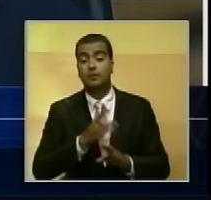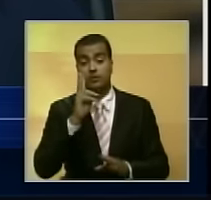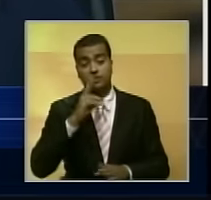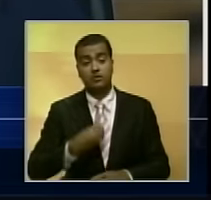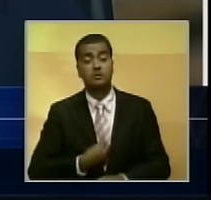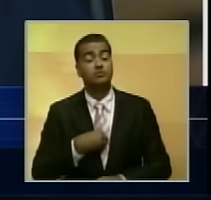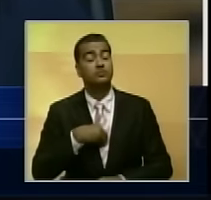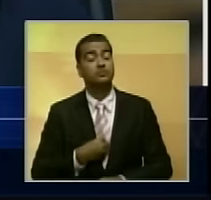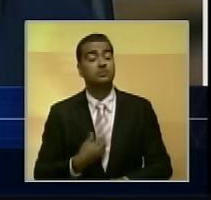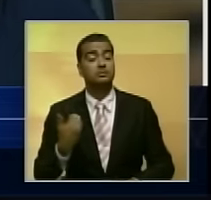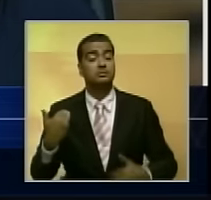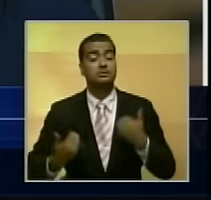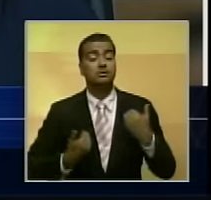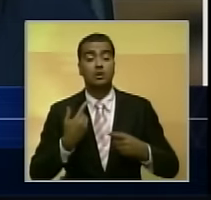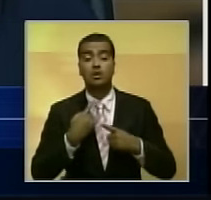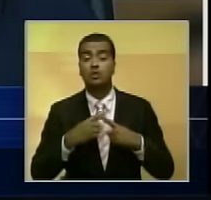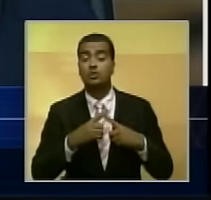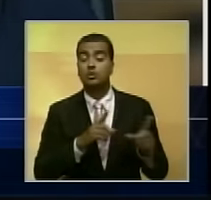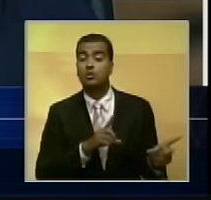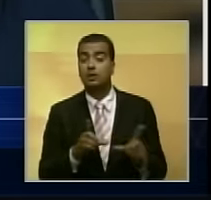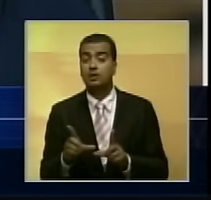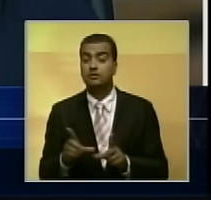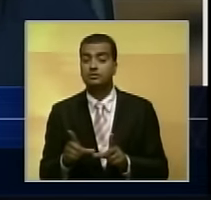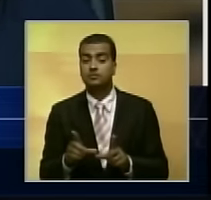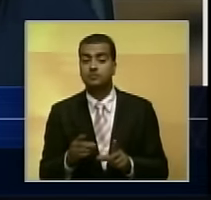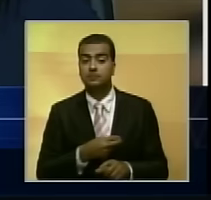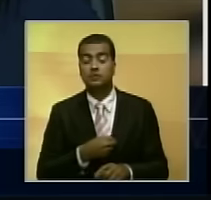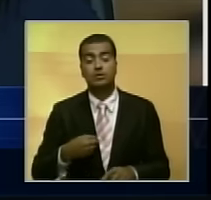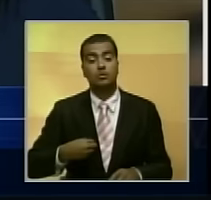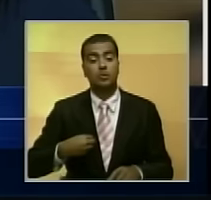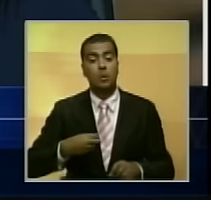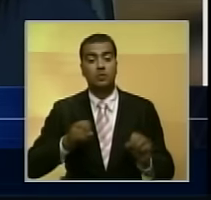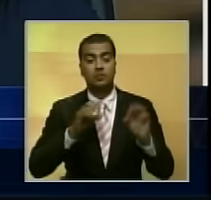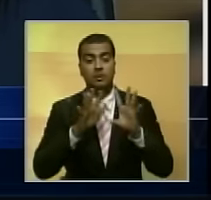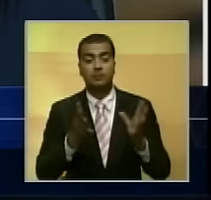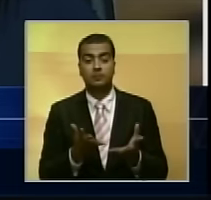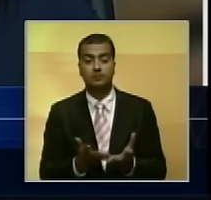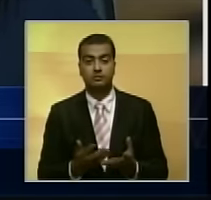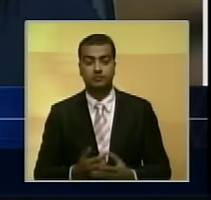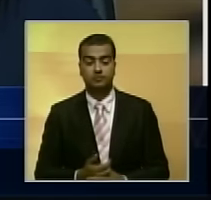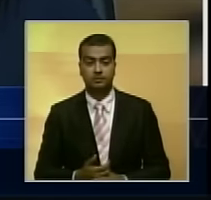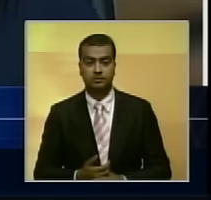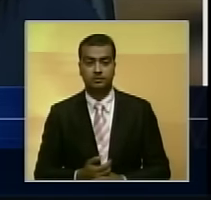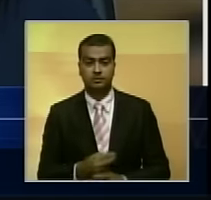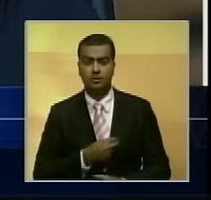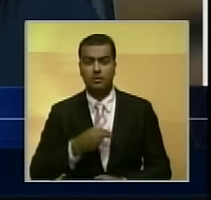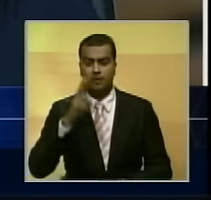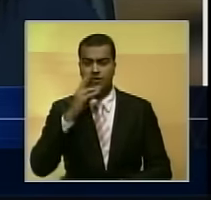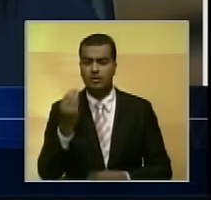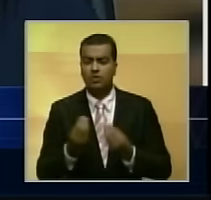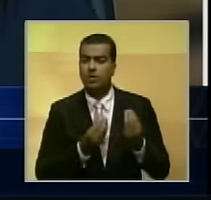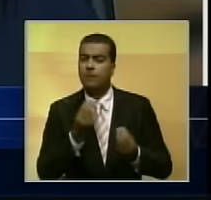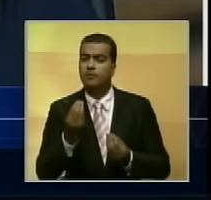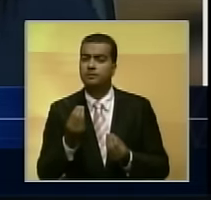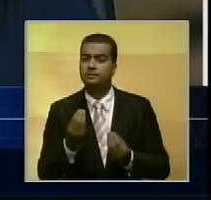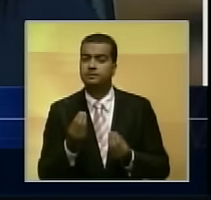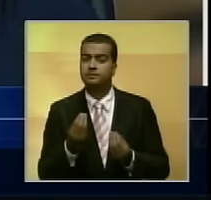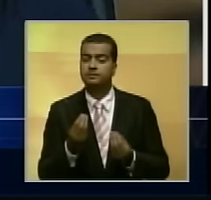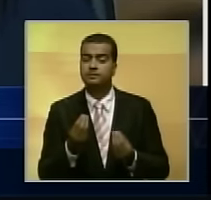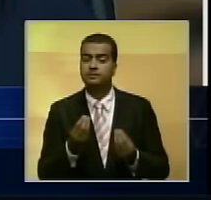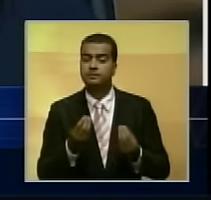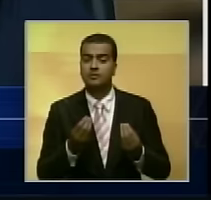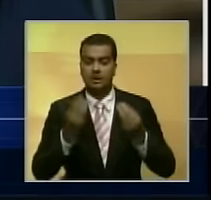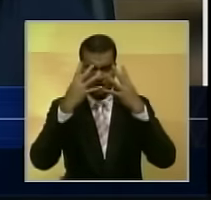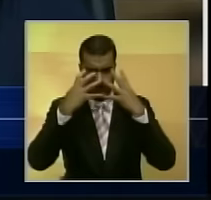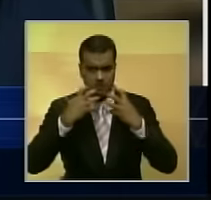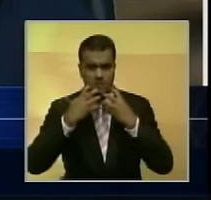sufrimiento que hay en otras regiones de nuestro querido planeta. Hemos visto cómo el terrorismo destruye